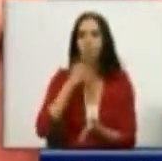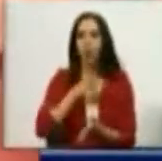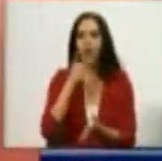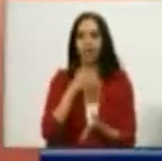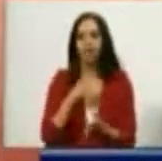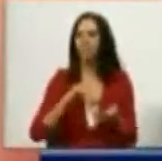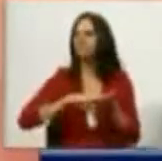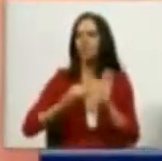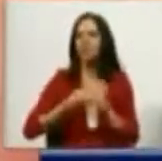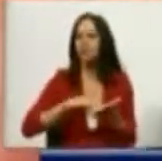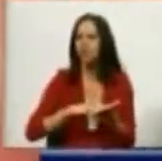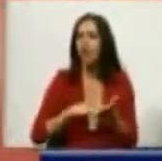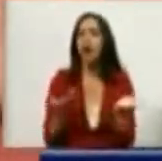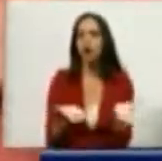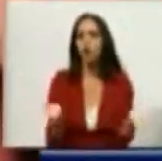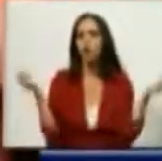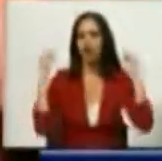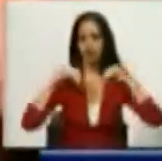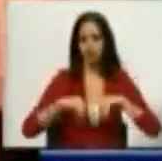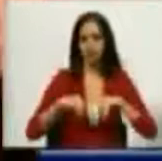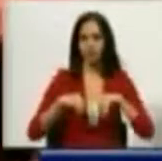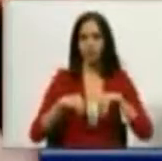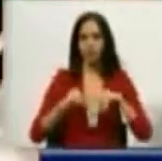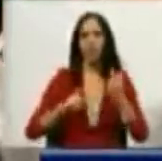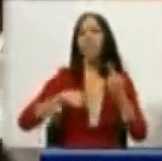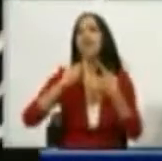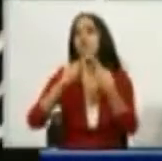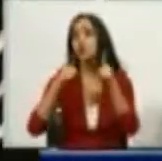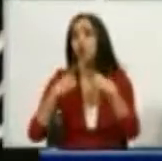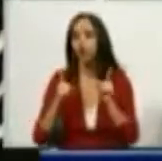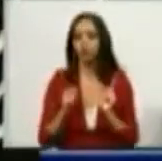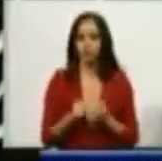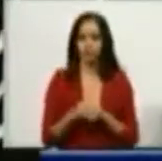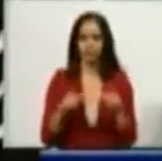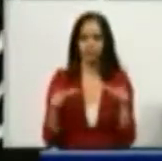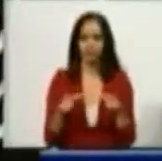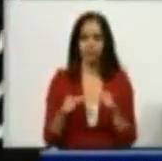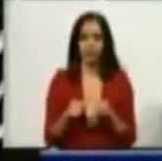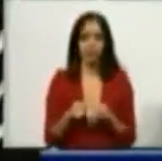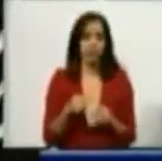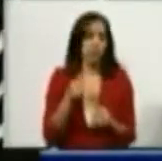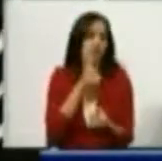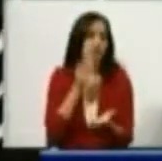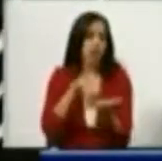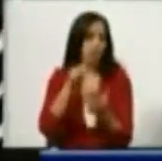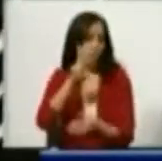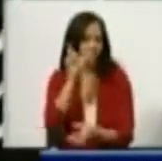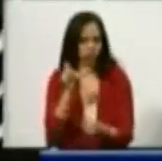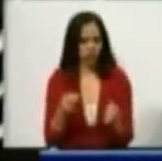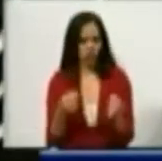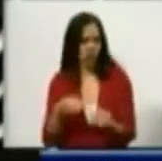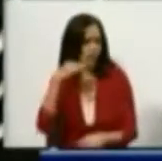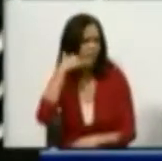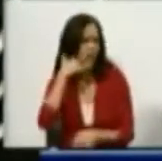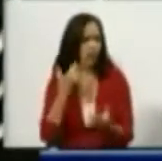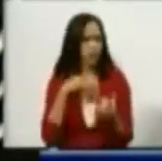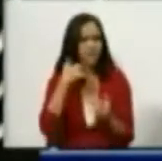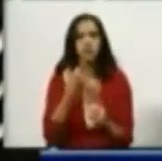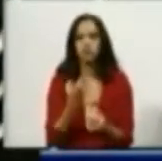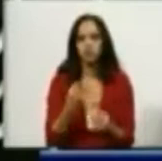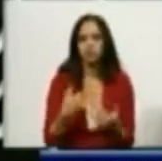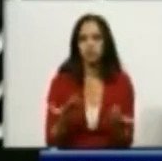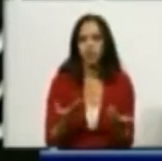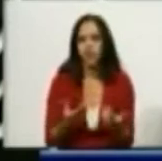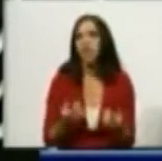Qué significa una negociación en otras condiciones quienes estuvieron y a las tres personas que se comunicaron conmigo el día de hoy se los dije